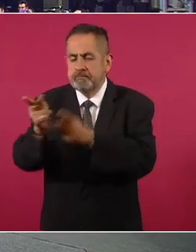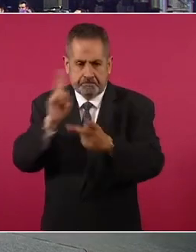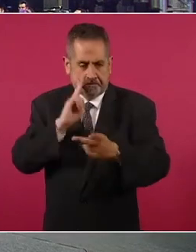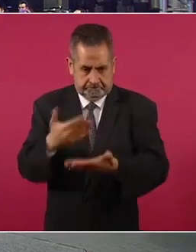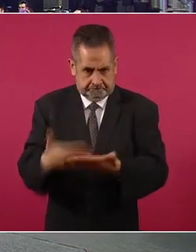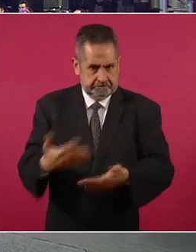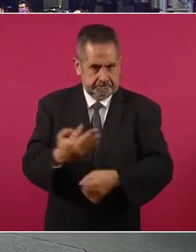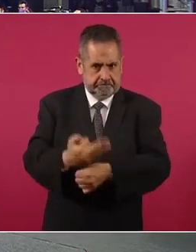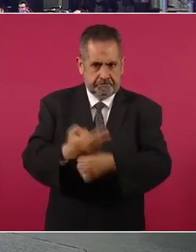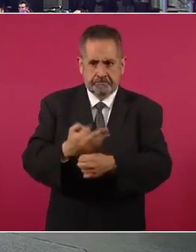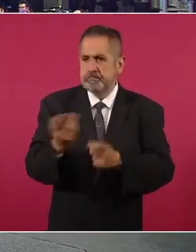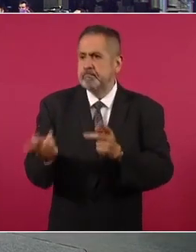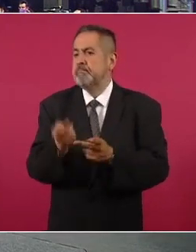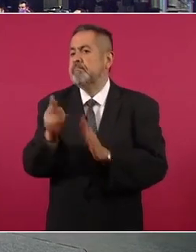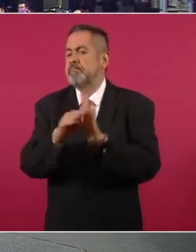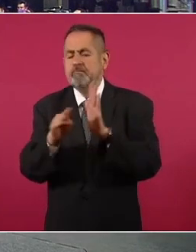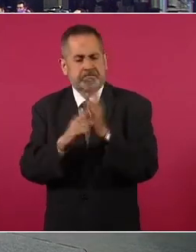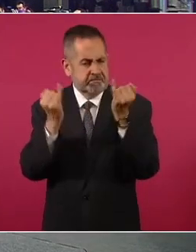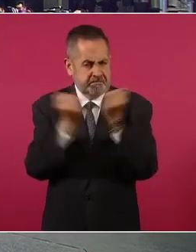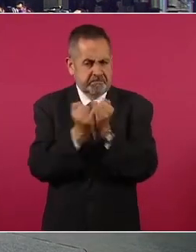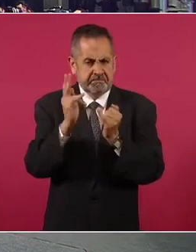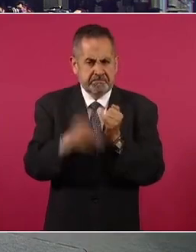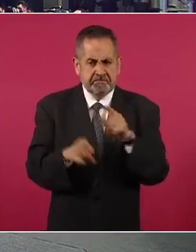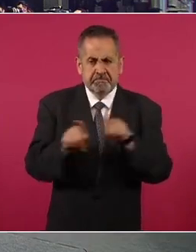Ahora, igual,